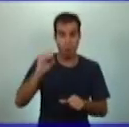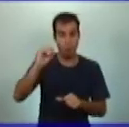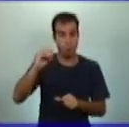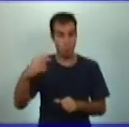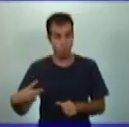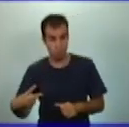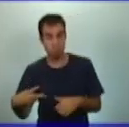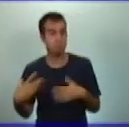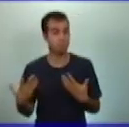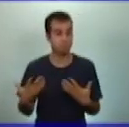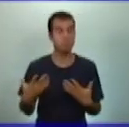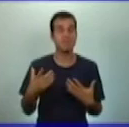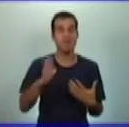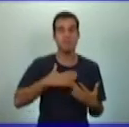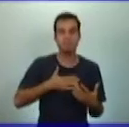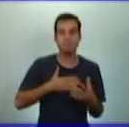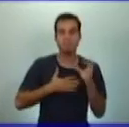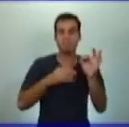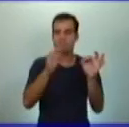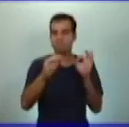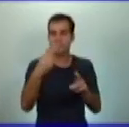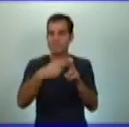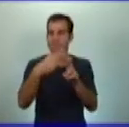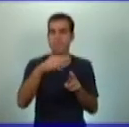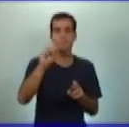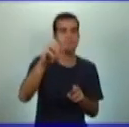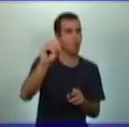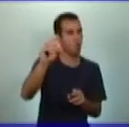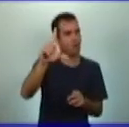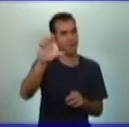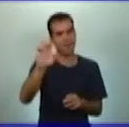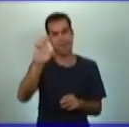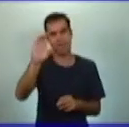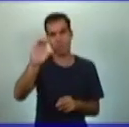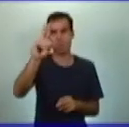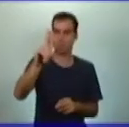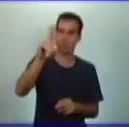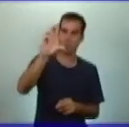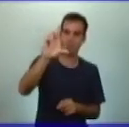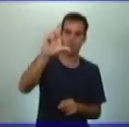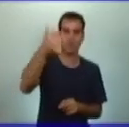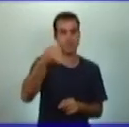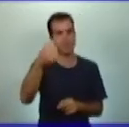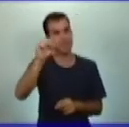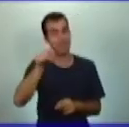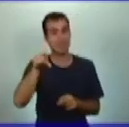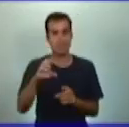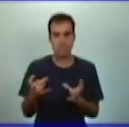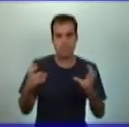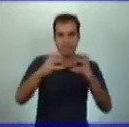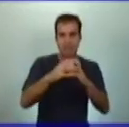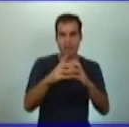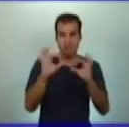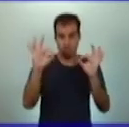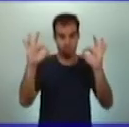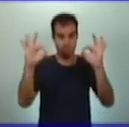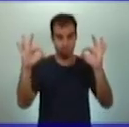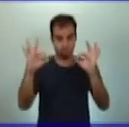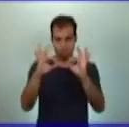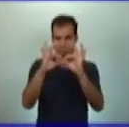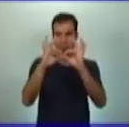está formado por moléculas y que estas moléculas a su vez son agrupaciones, en este caso, de 2 átomos, porque son